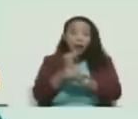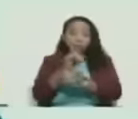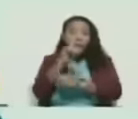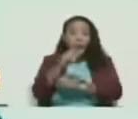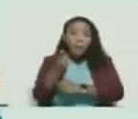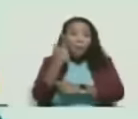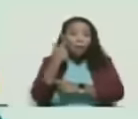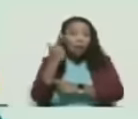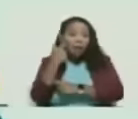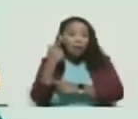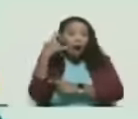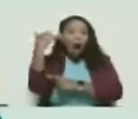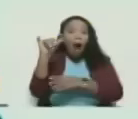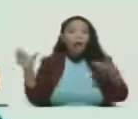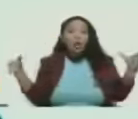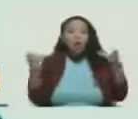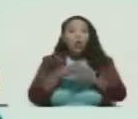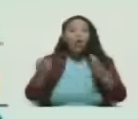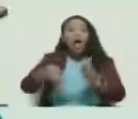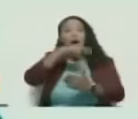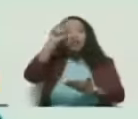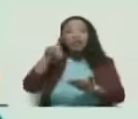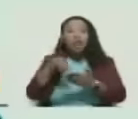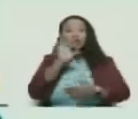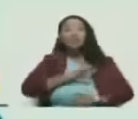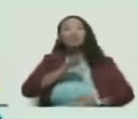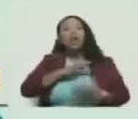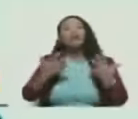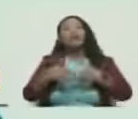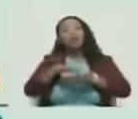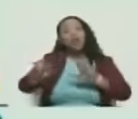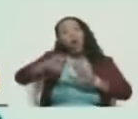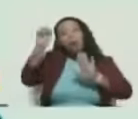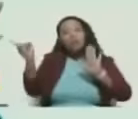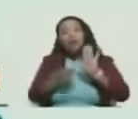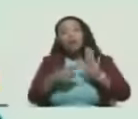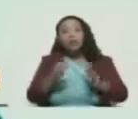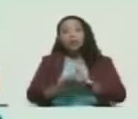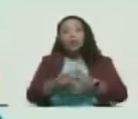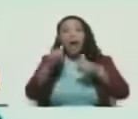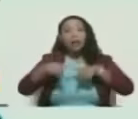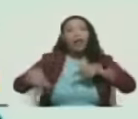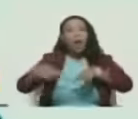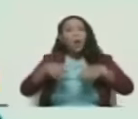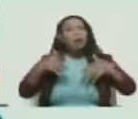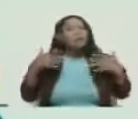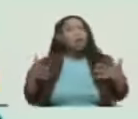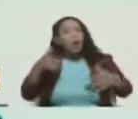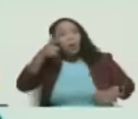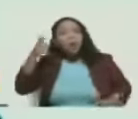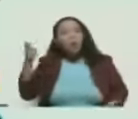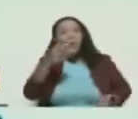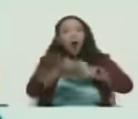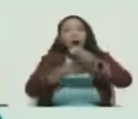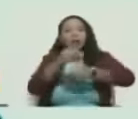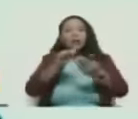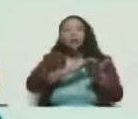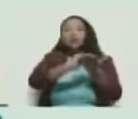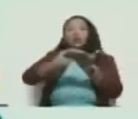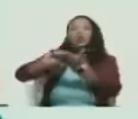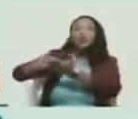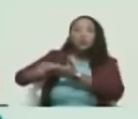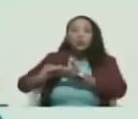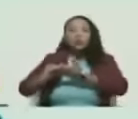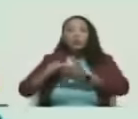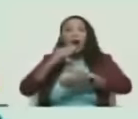una conferencia nacional por la soberanía y la integridad nacional. En este espacio buscamos generar pedagógicamente,